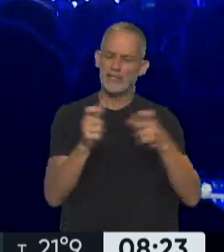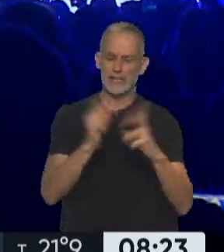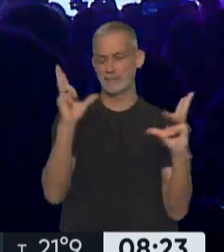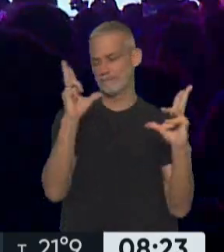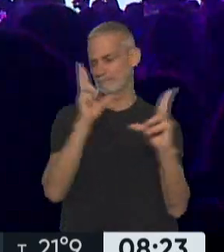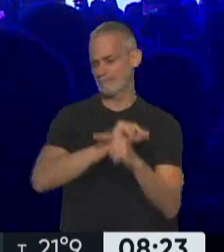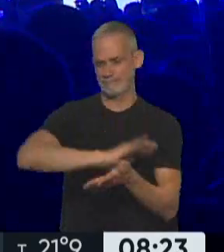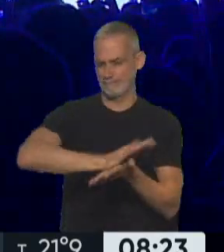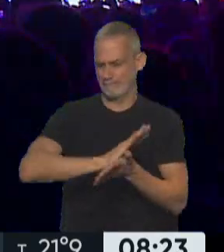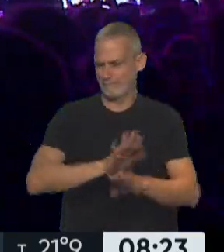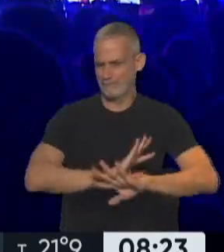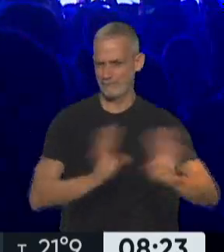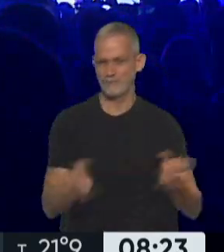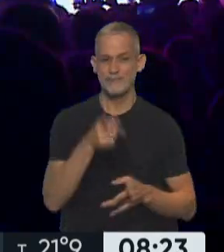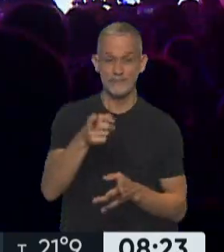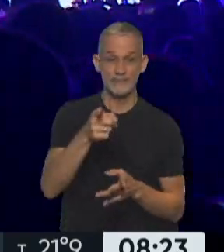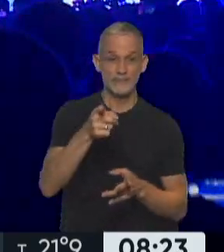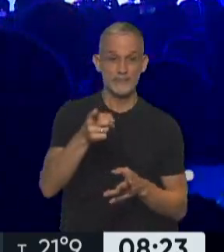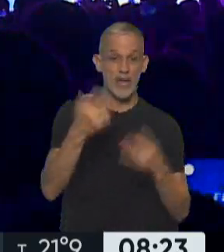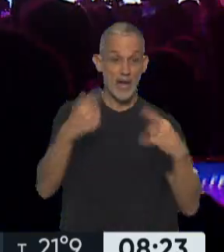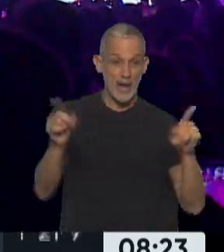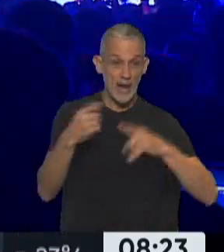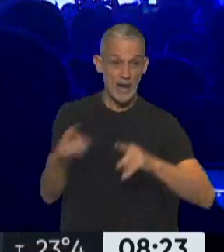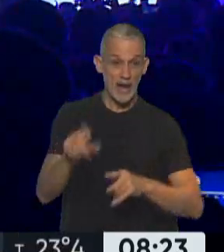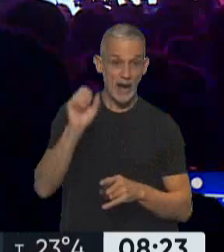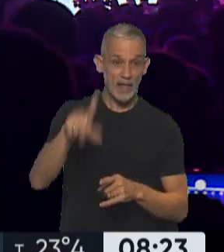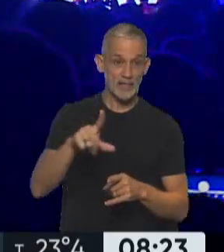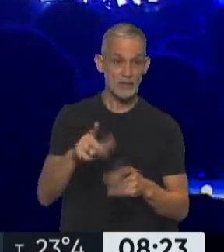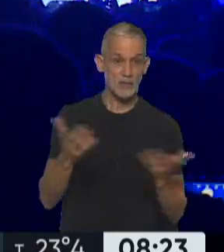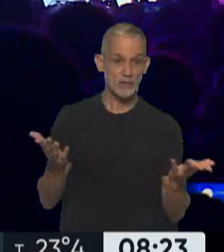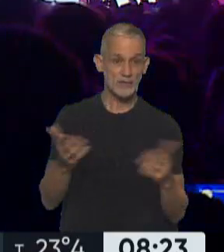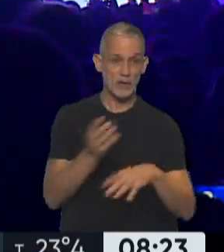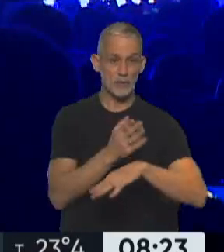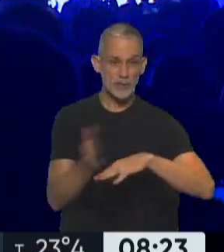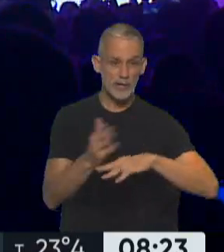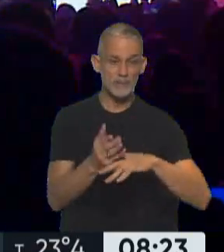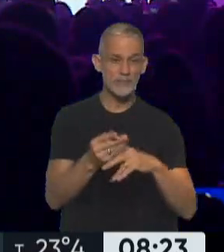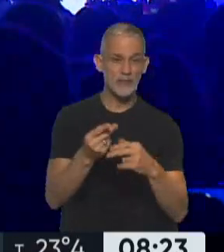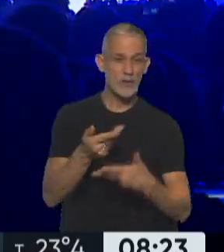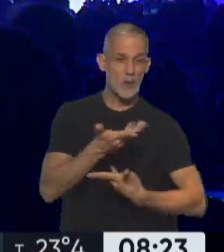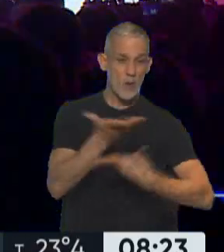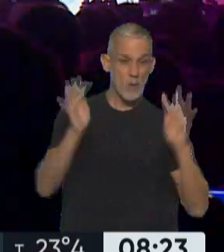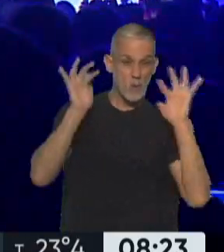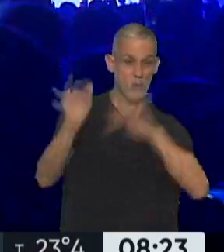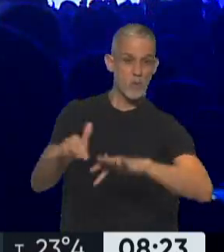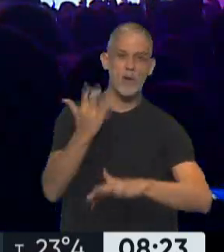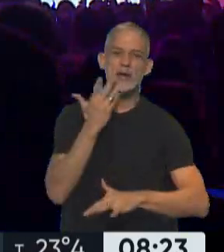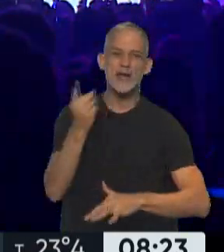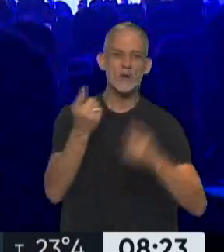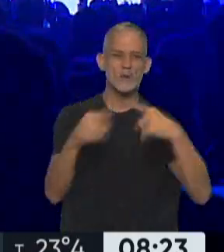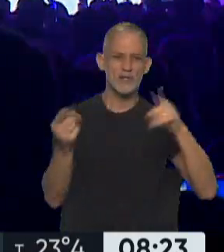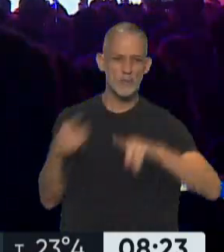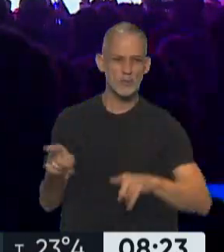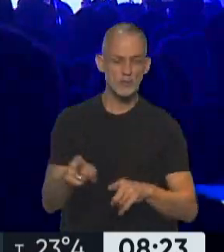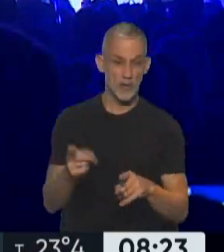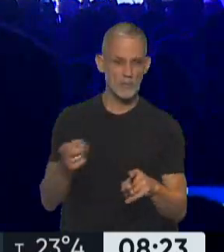completamente agotadas, estuvo cantando sus temas clásicos para el público amante del reggaetón. Dijo que tenía